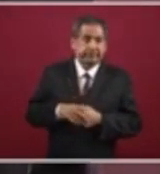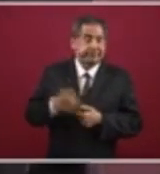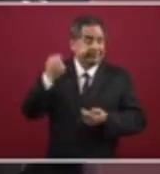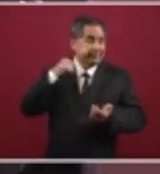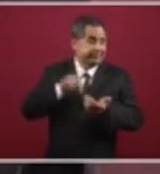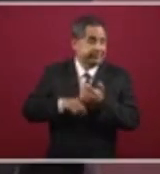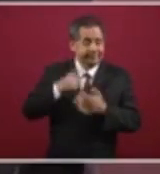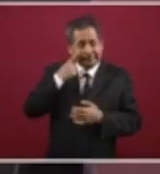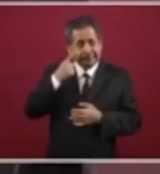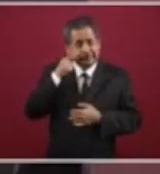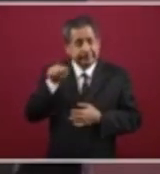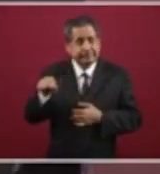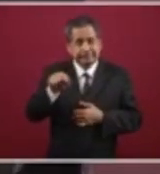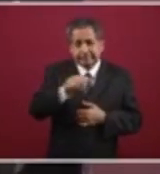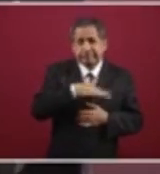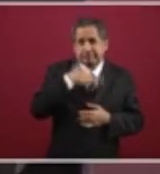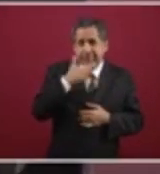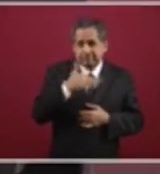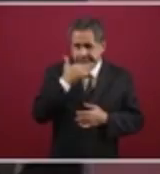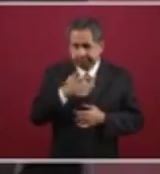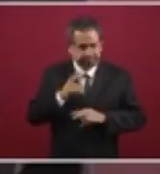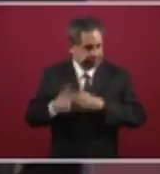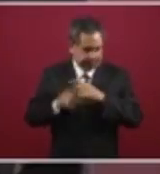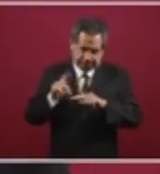prevalecía la corrupción.